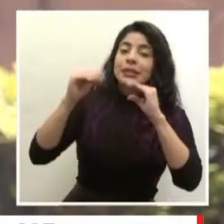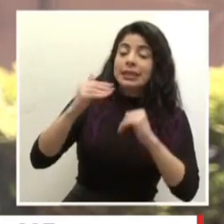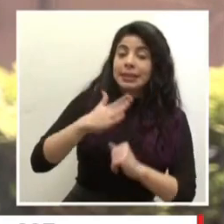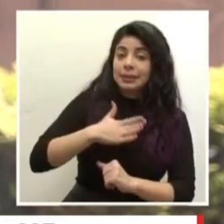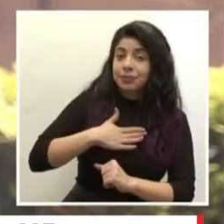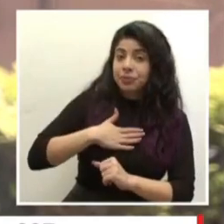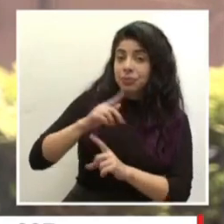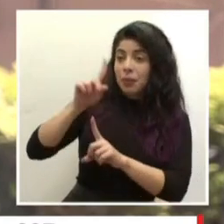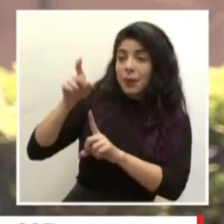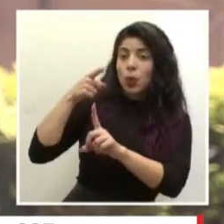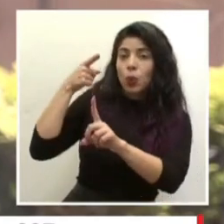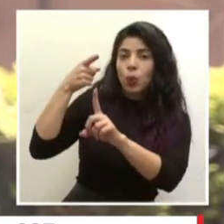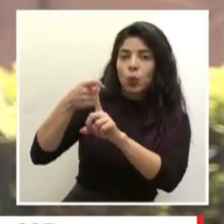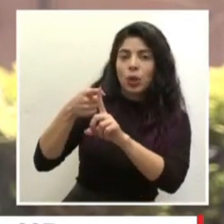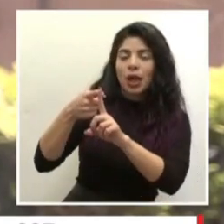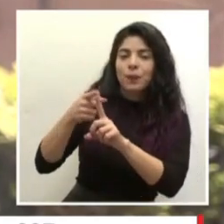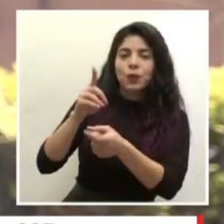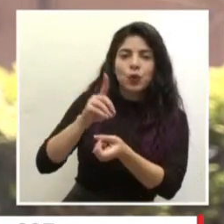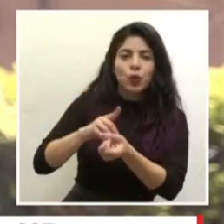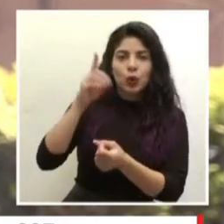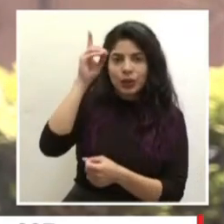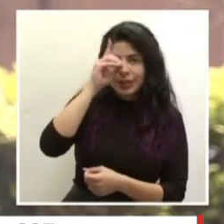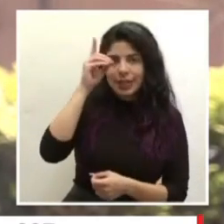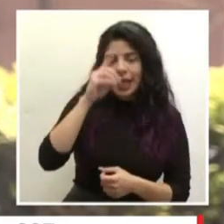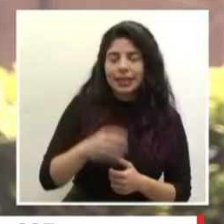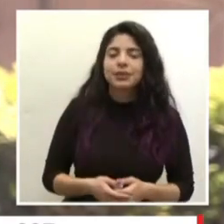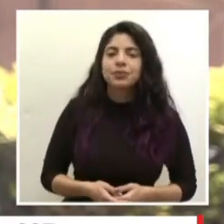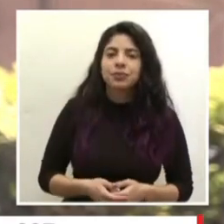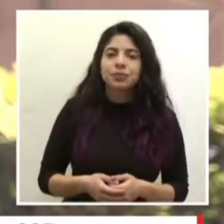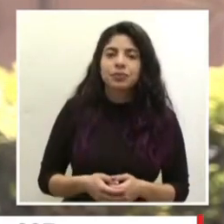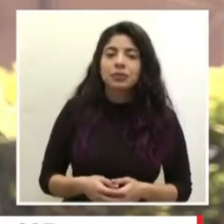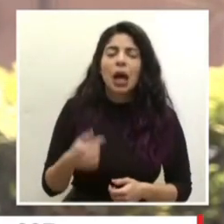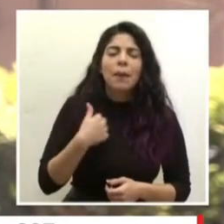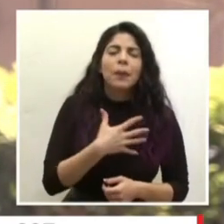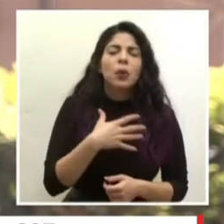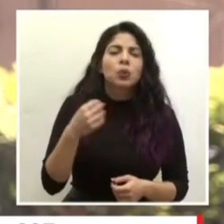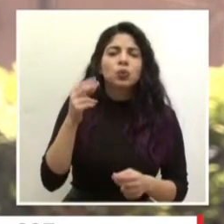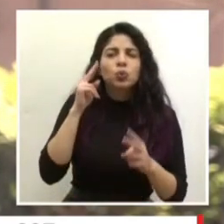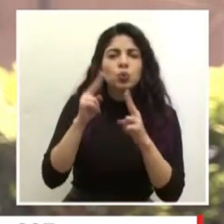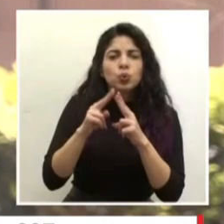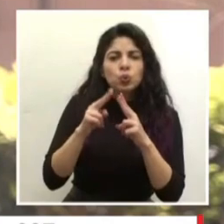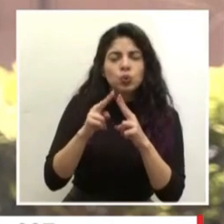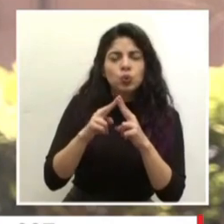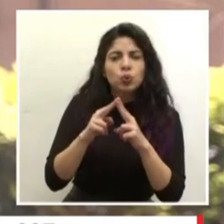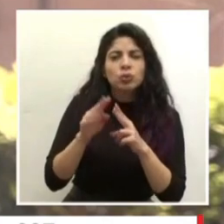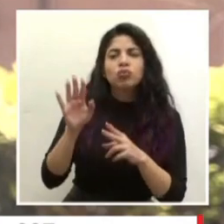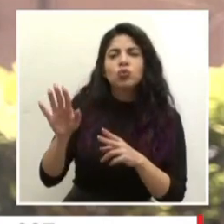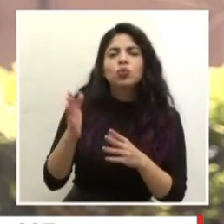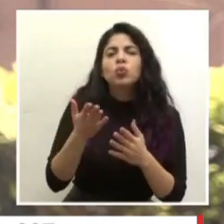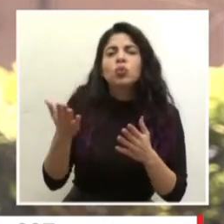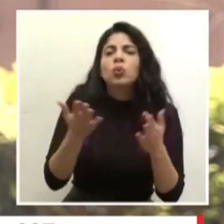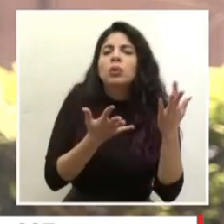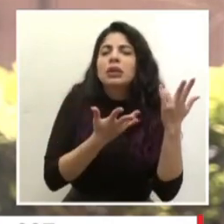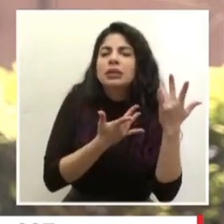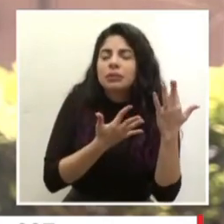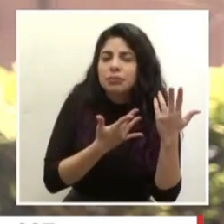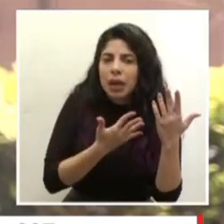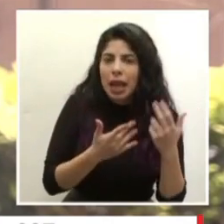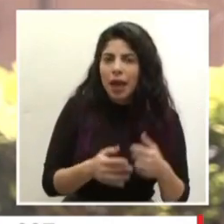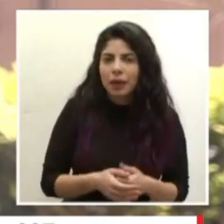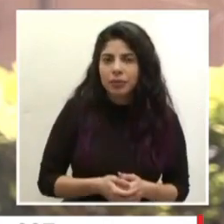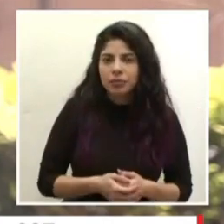pregunta iría para el doctor Salas. Nos gustaría conocer un poquito su expectativa en